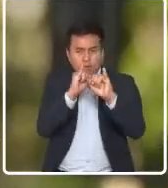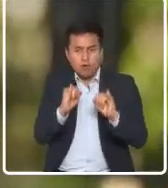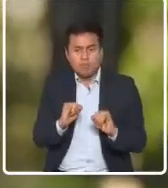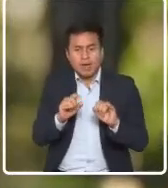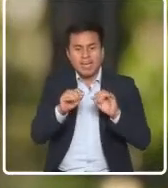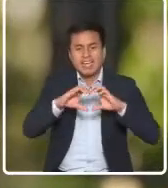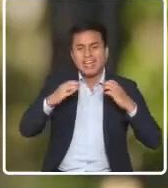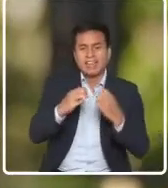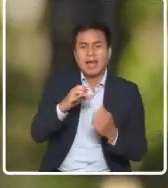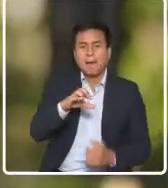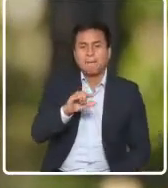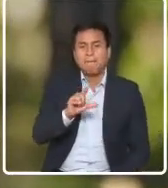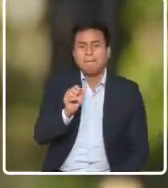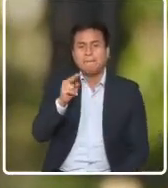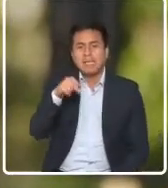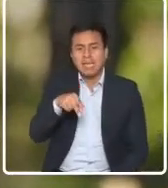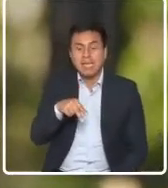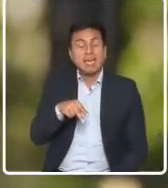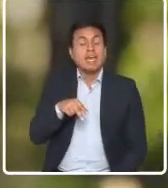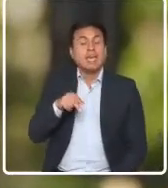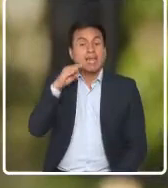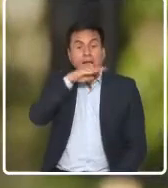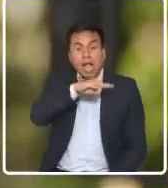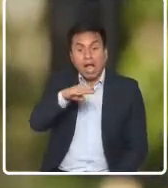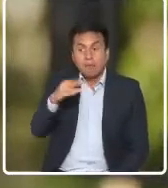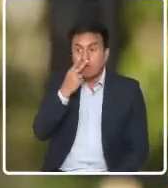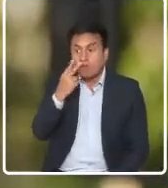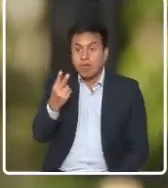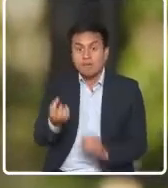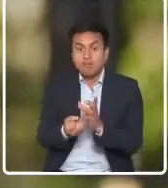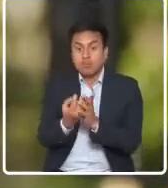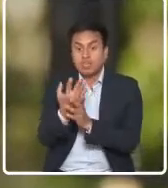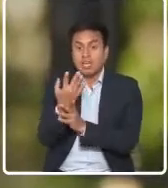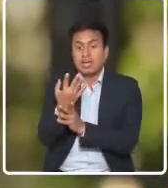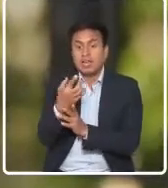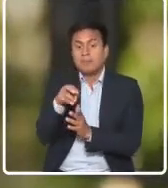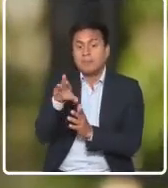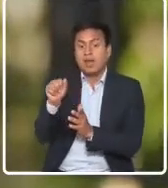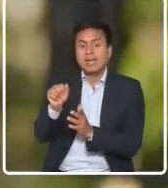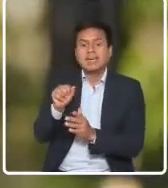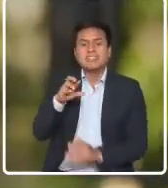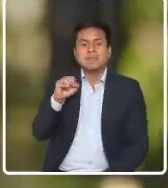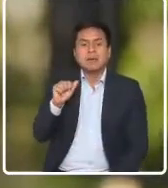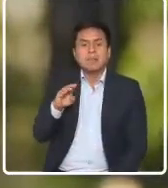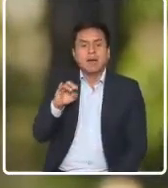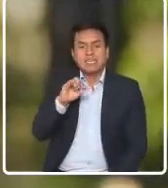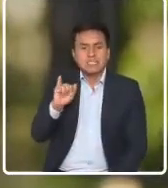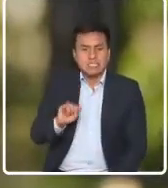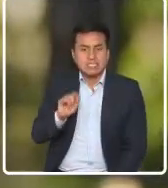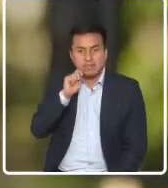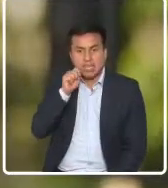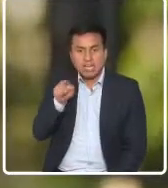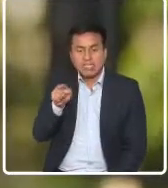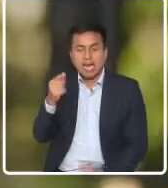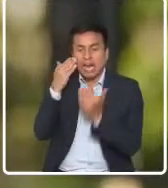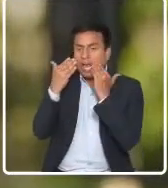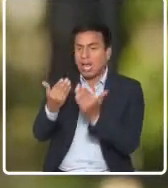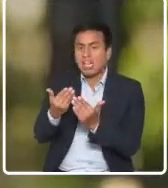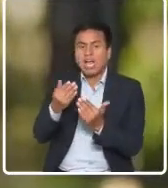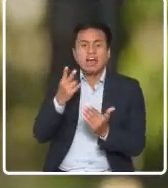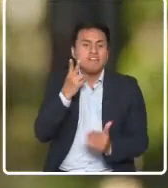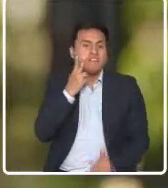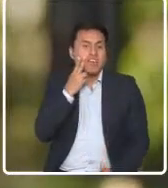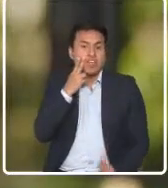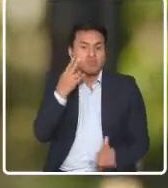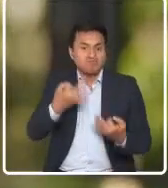greda de Pilén, que en sus campos ven brotar la parra de cepa país, esa que nos regala vinos